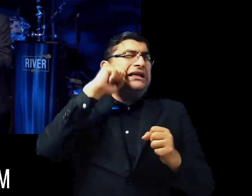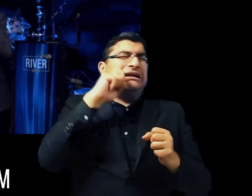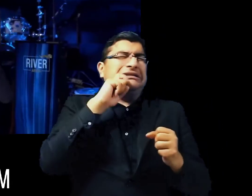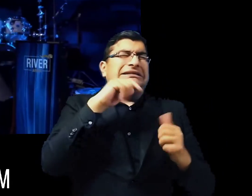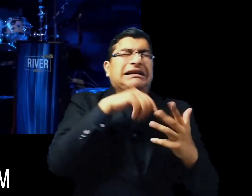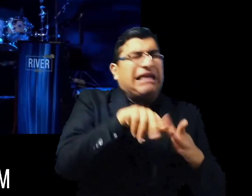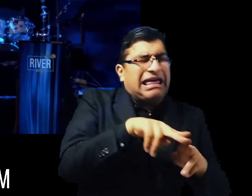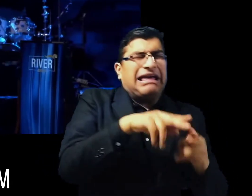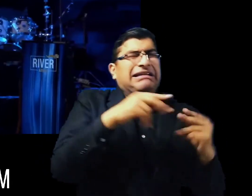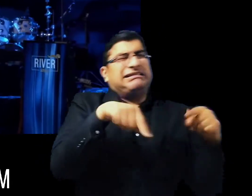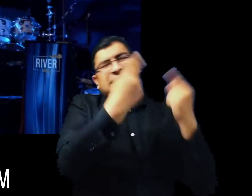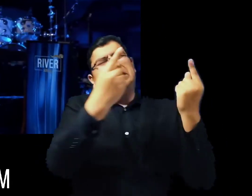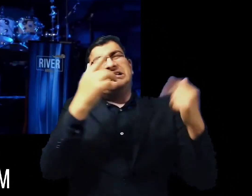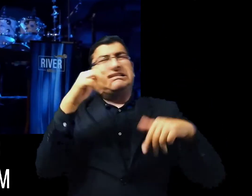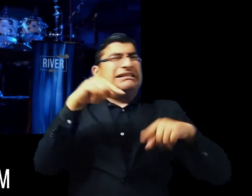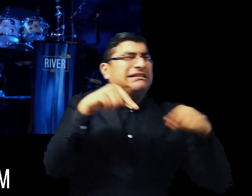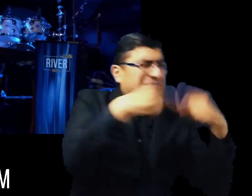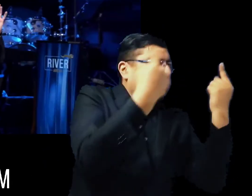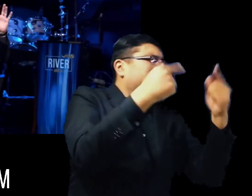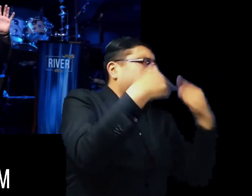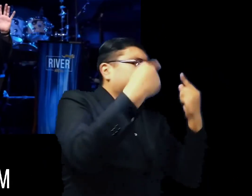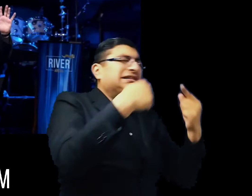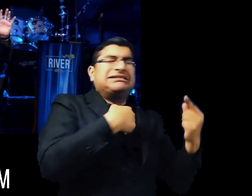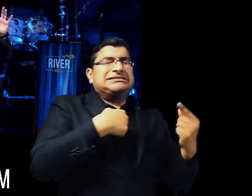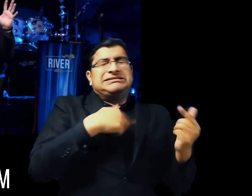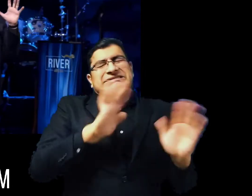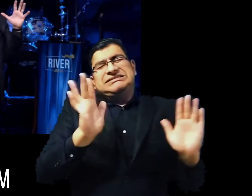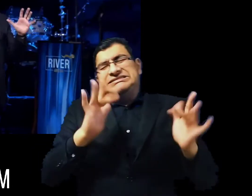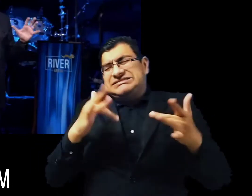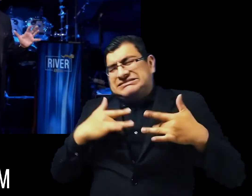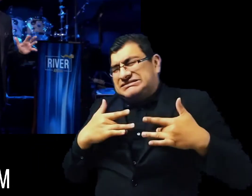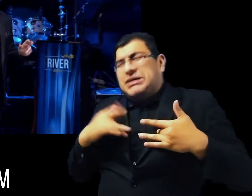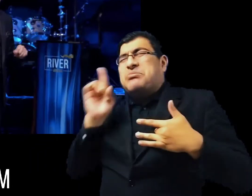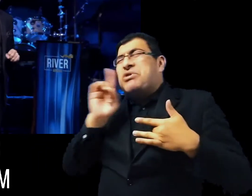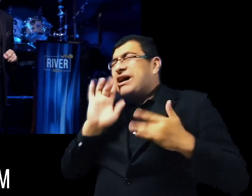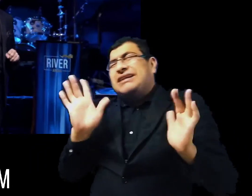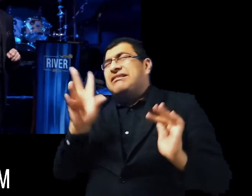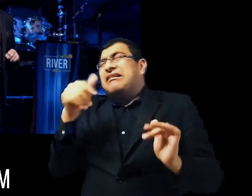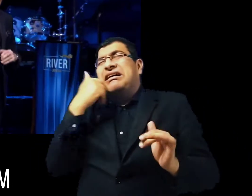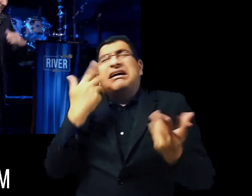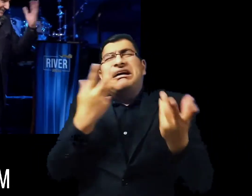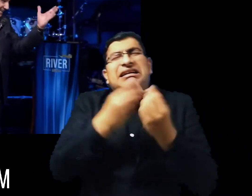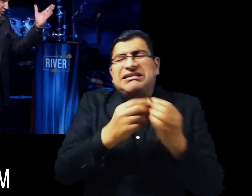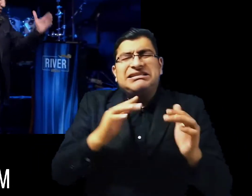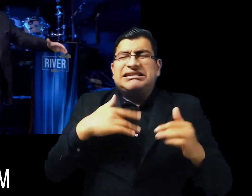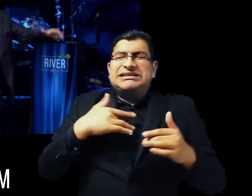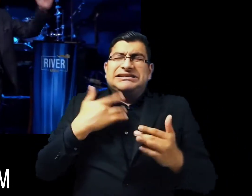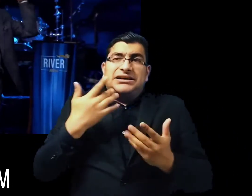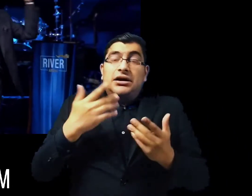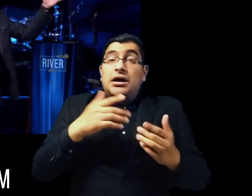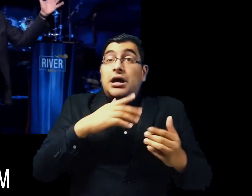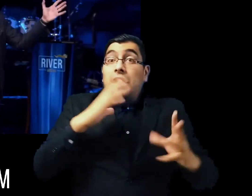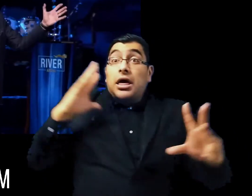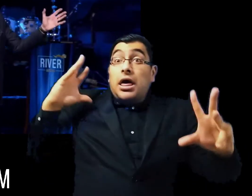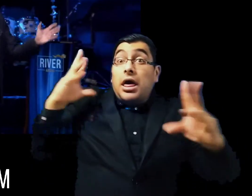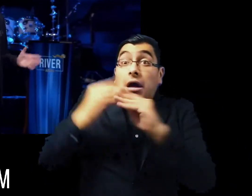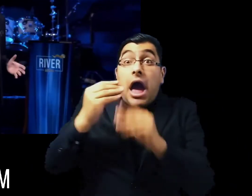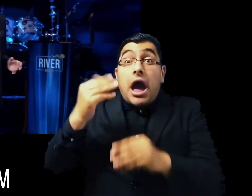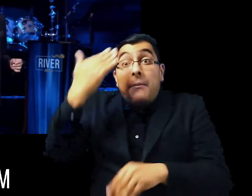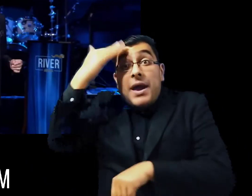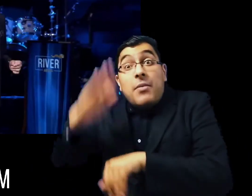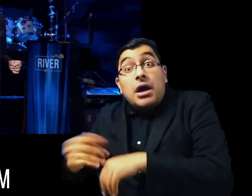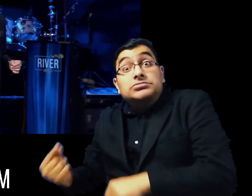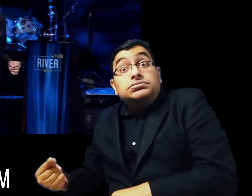disfuncionales y todo lo que toco lo arruino. Por eso es que me intento alejar, dicen algunas damas, arrastrando quién sabe qué del